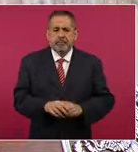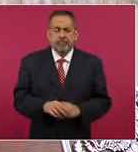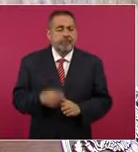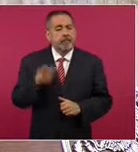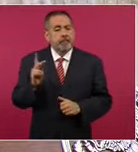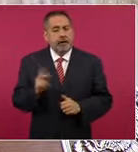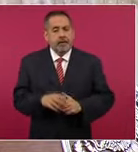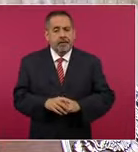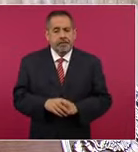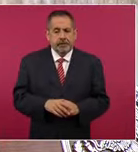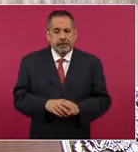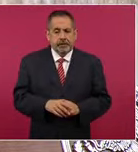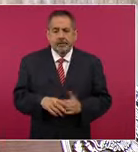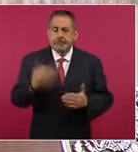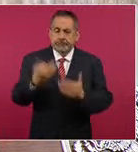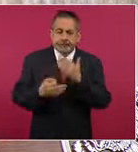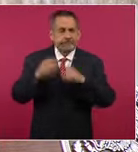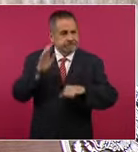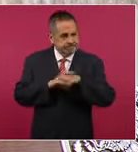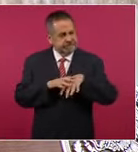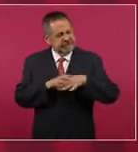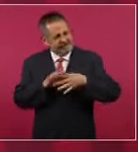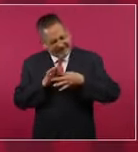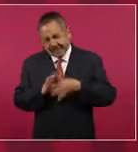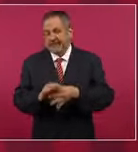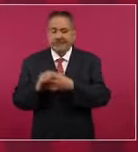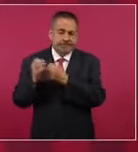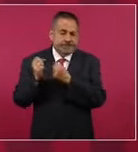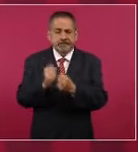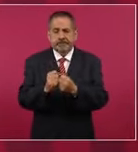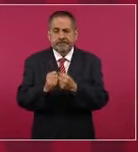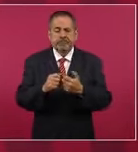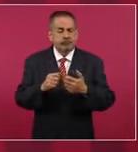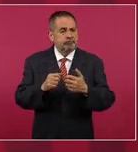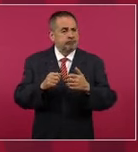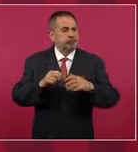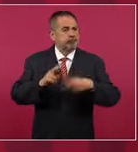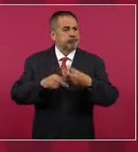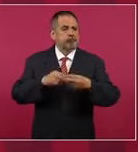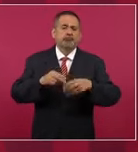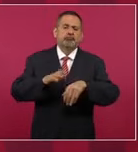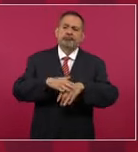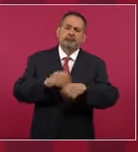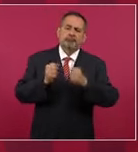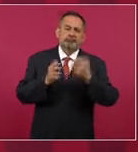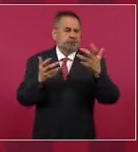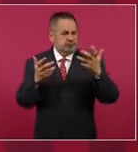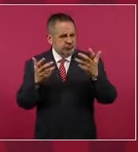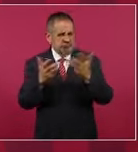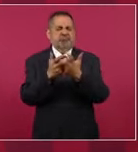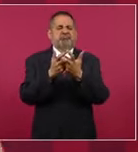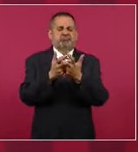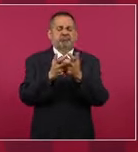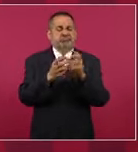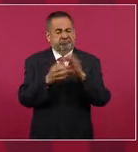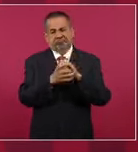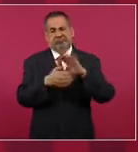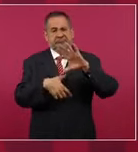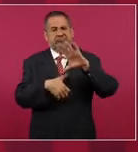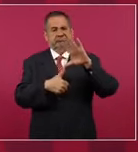pero hace falta que se consolide esta integración en América del